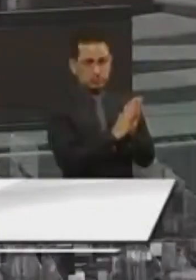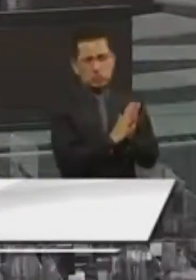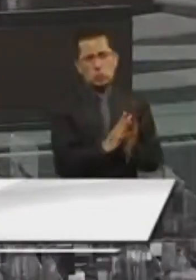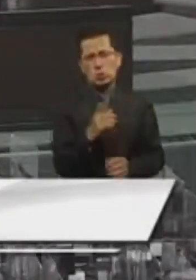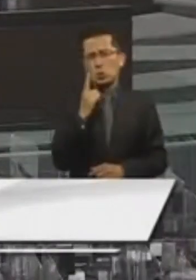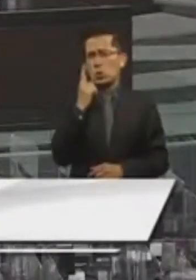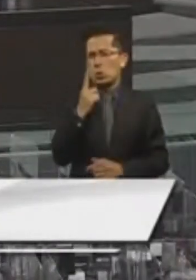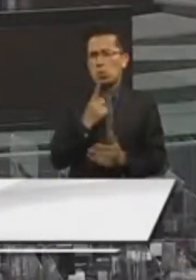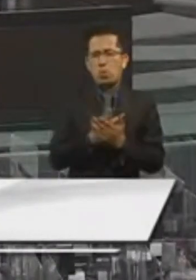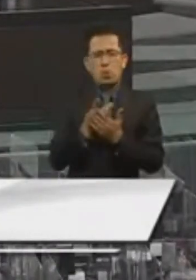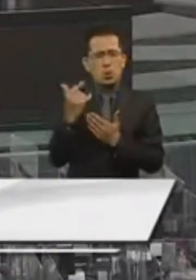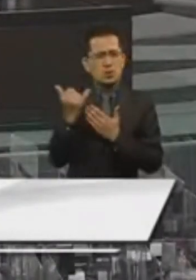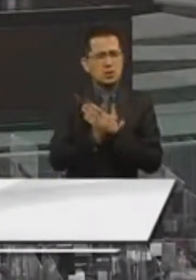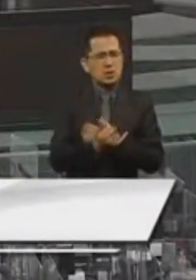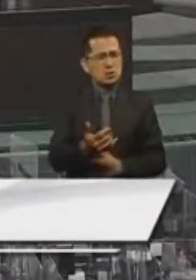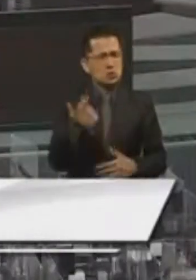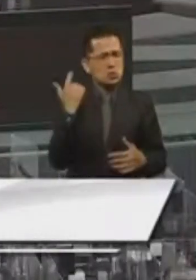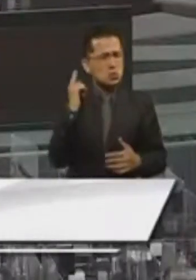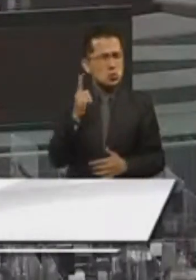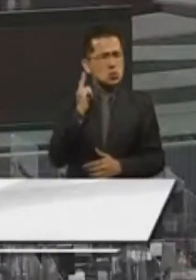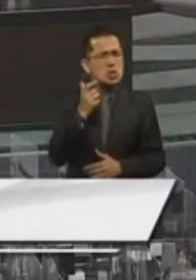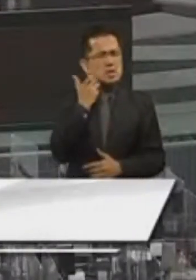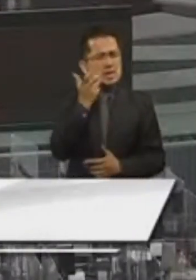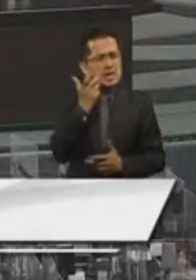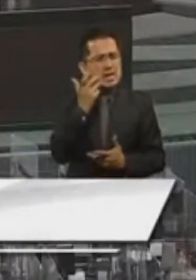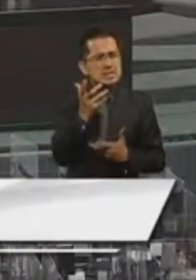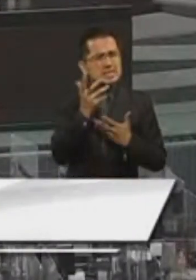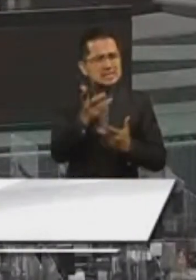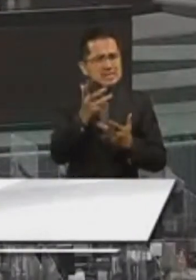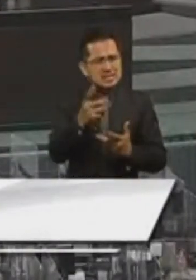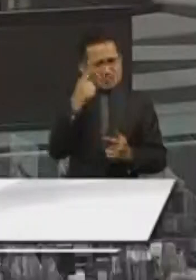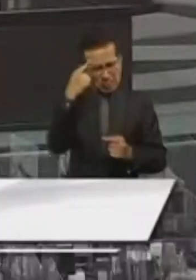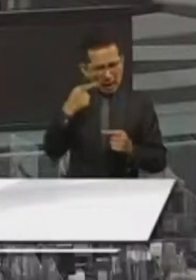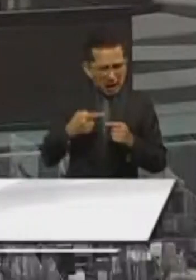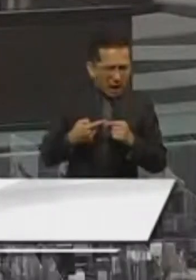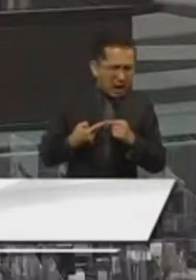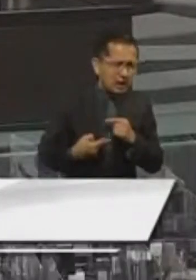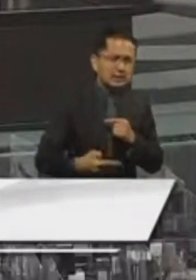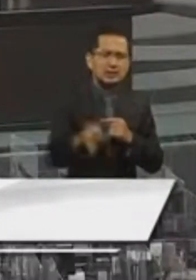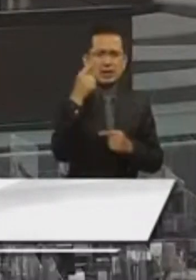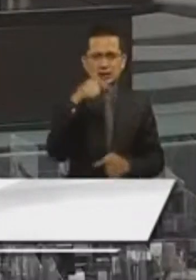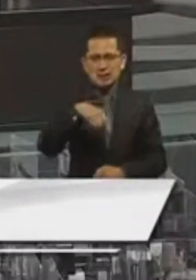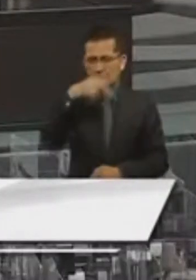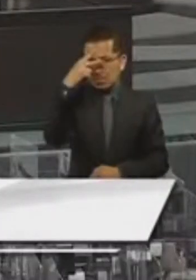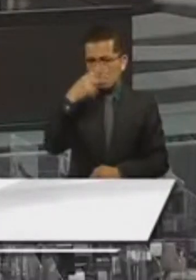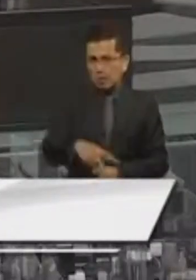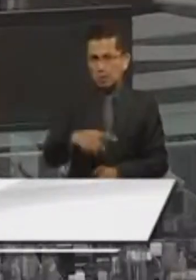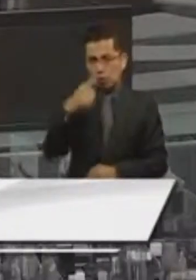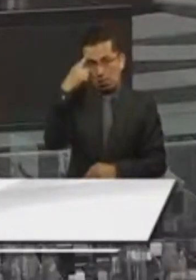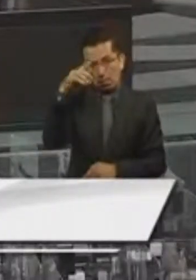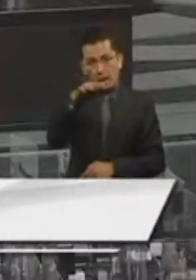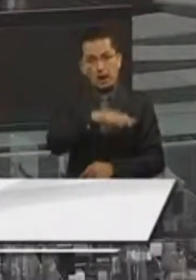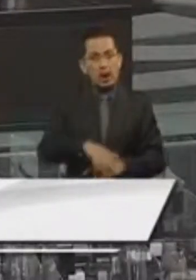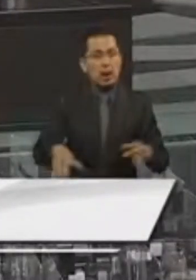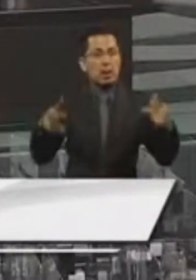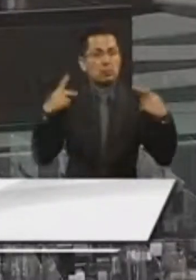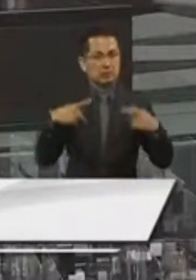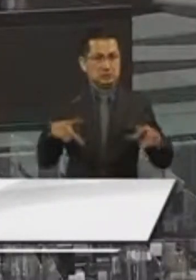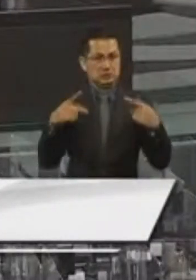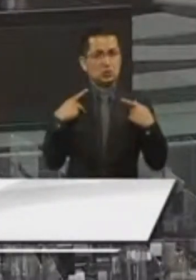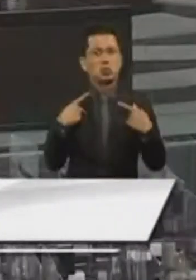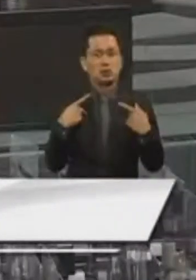historia de México en materia de política social. Protegimos a los